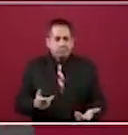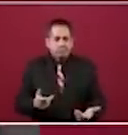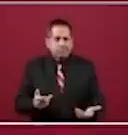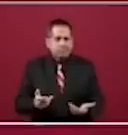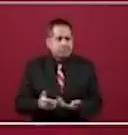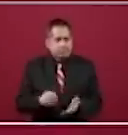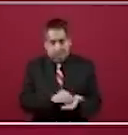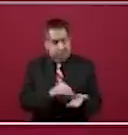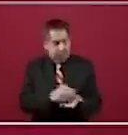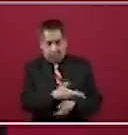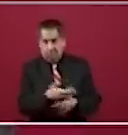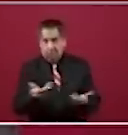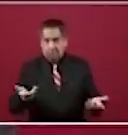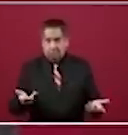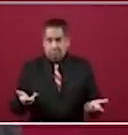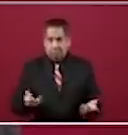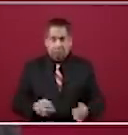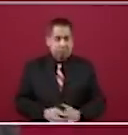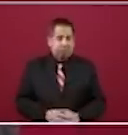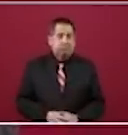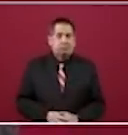hasta la fecha.